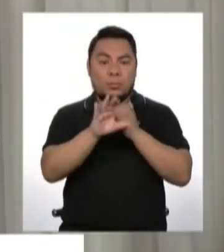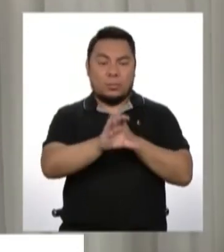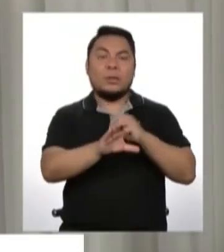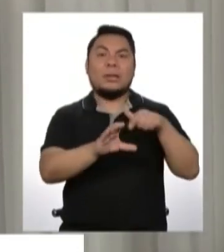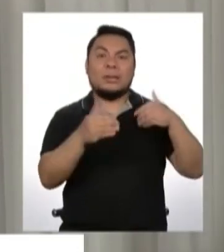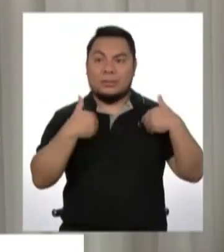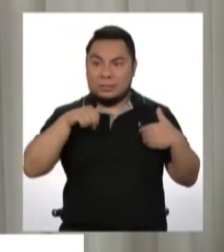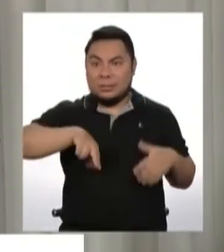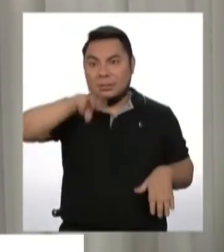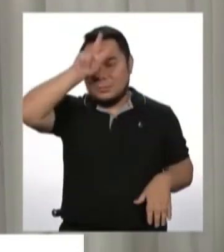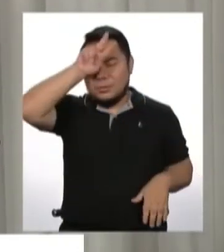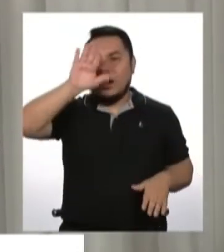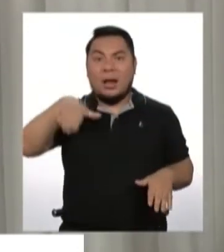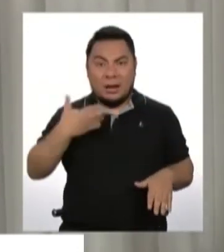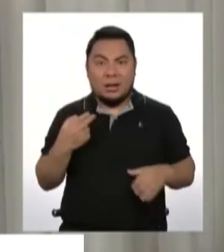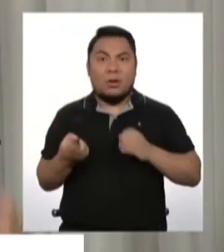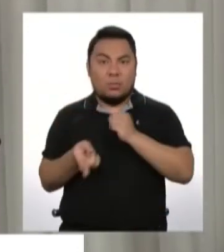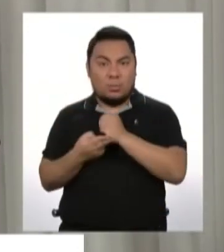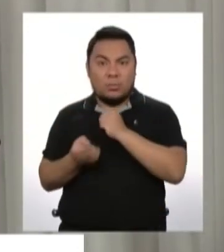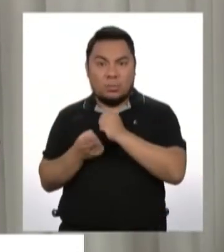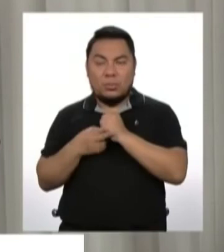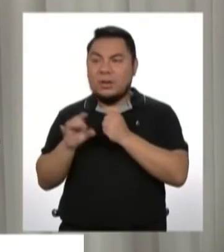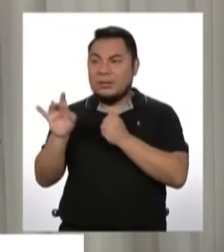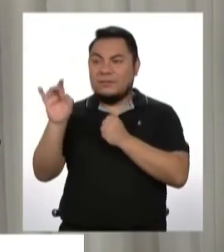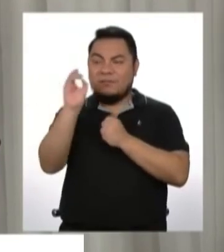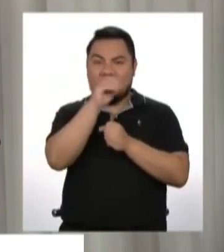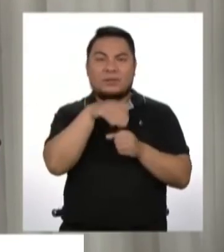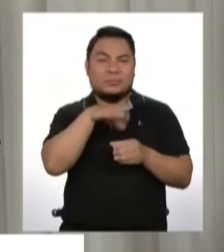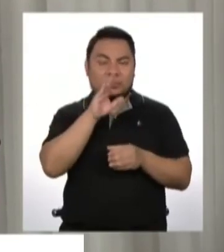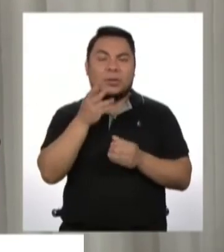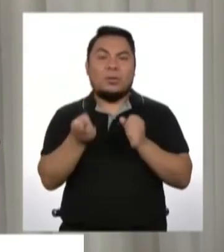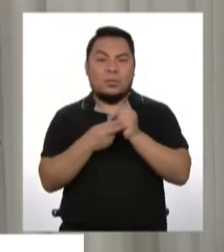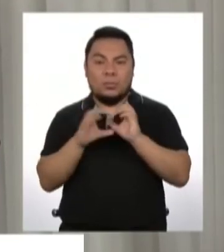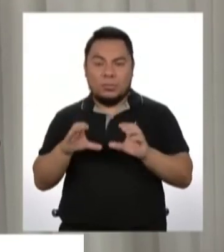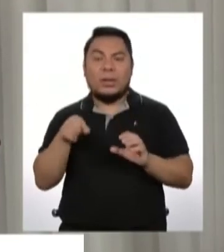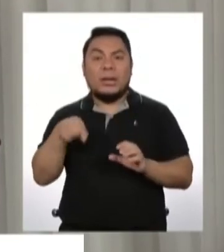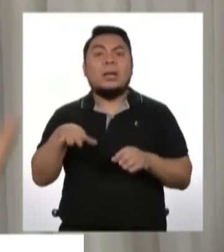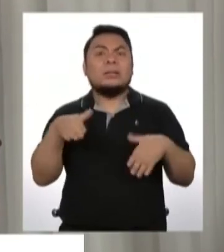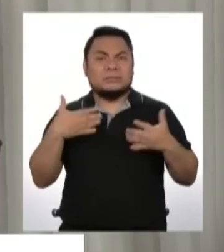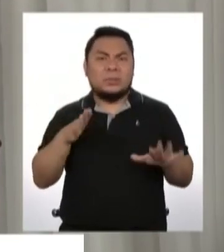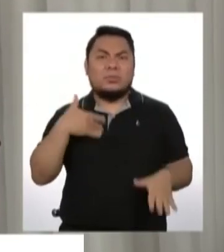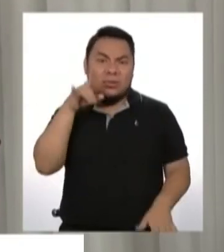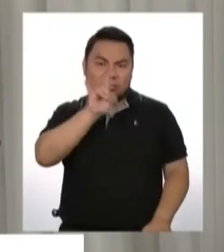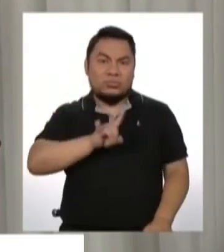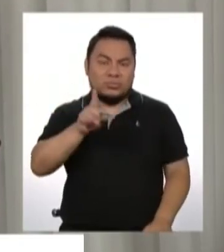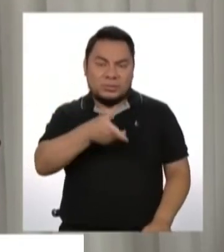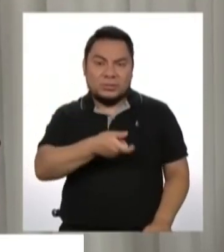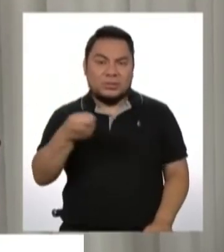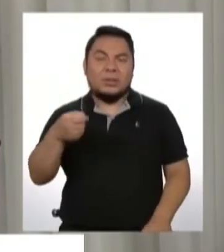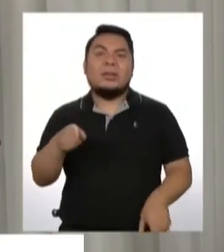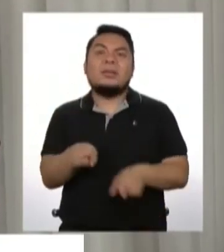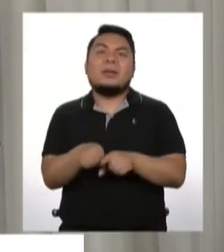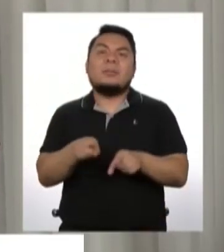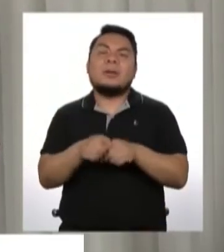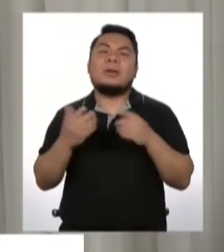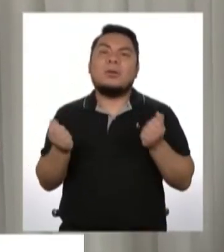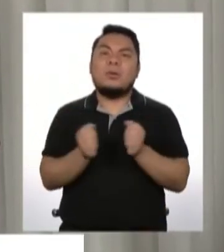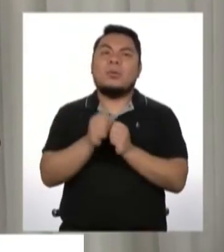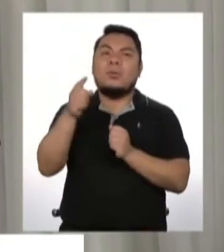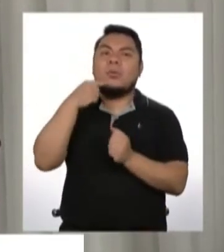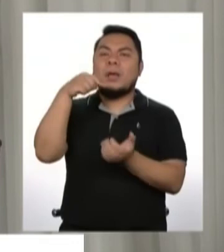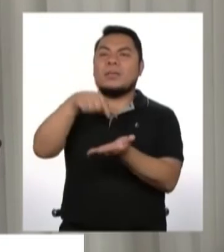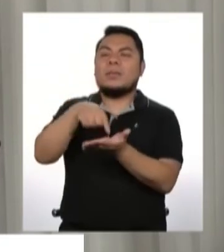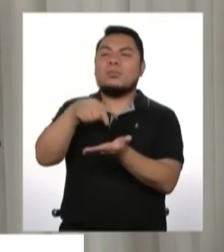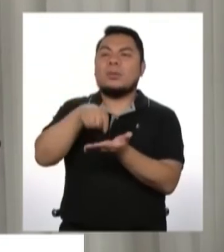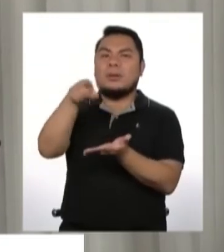como país, ahorros en diferentes cuentas, tenemos activos, entonces eso también lo vamos a utilizar, y también con endeudamiento. Como